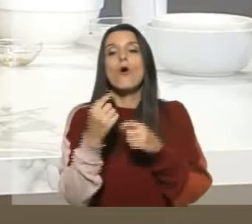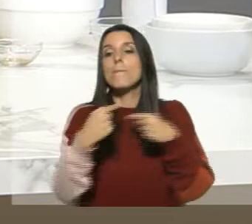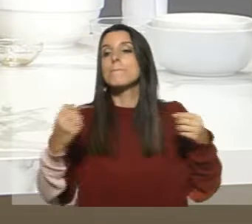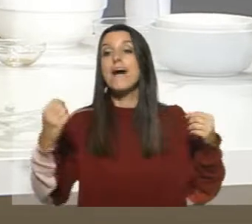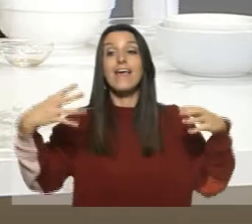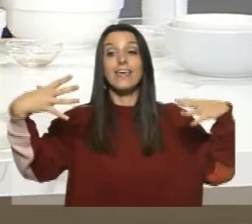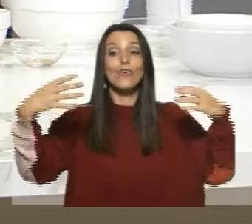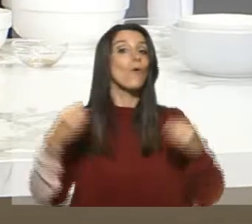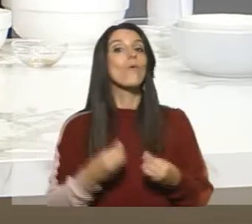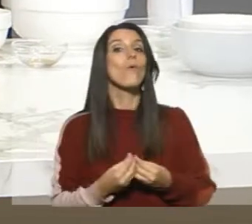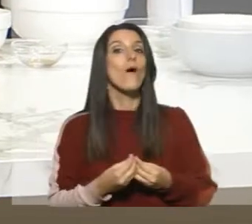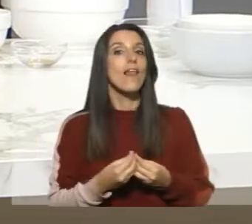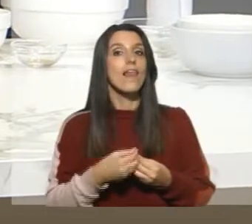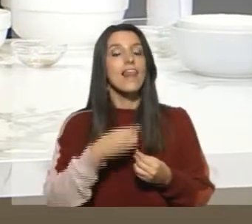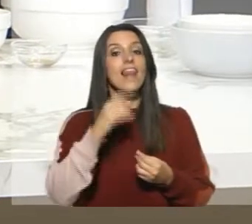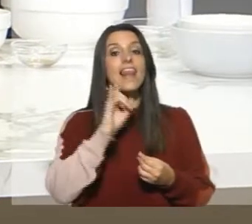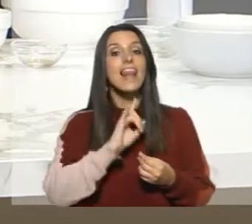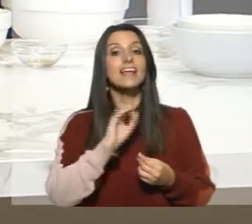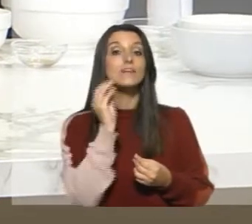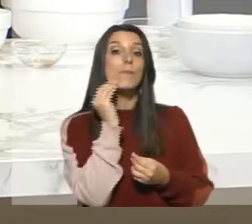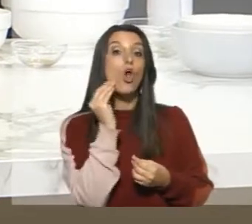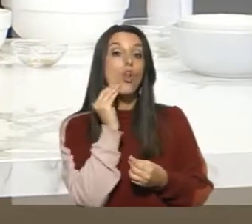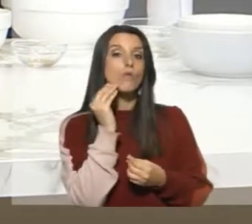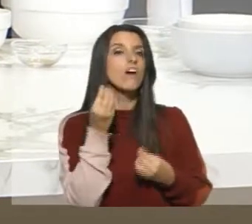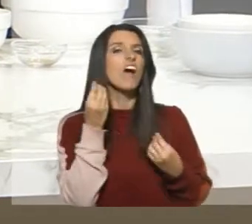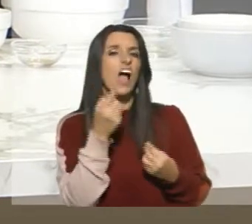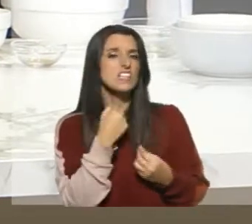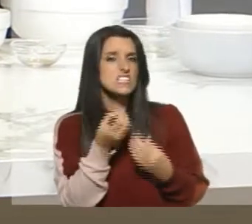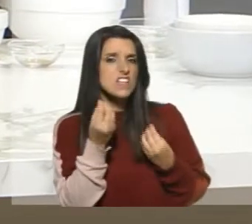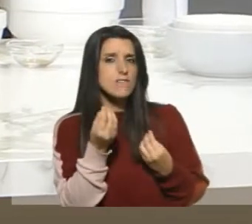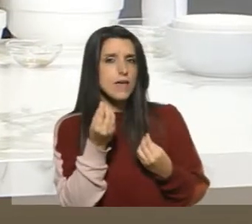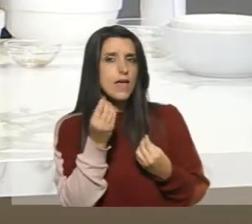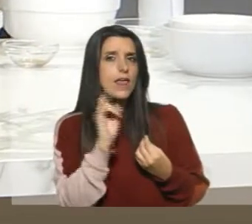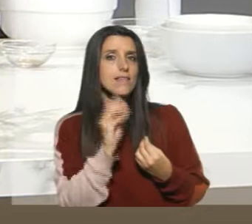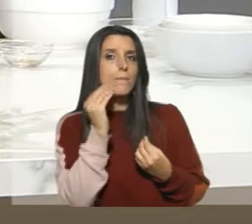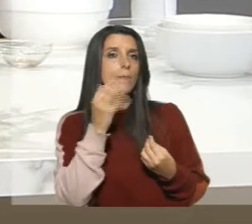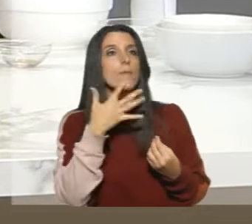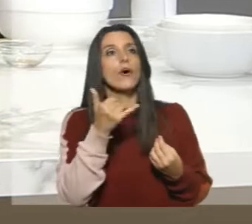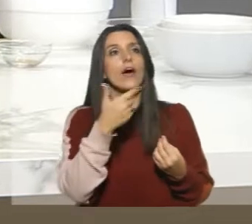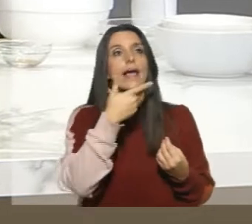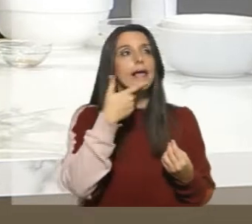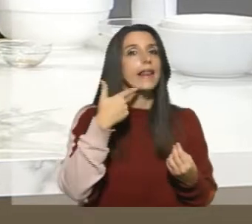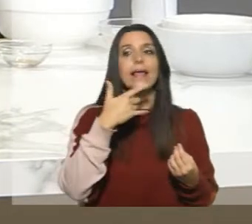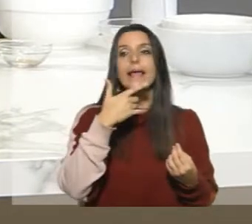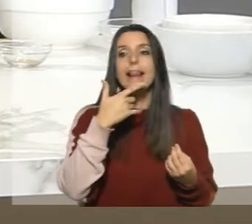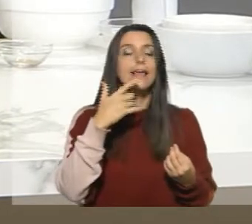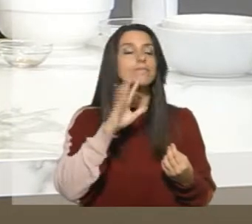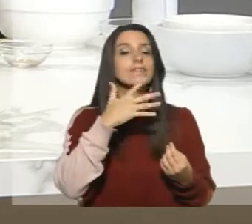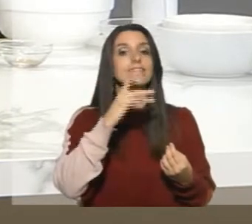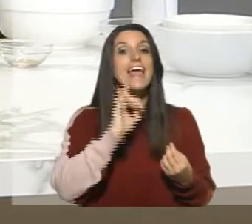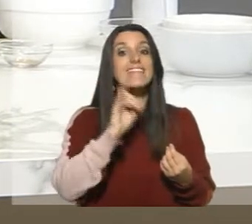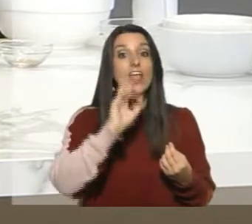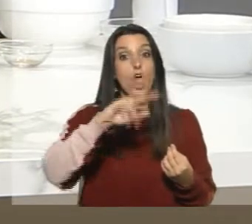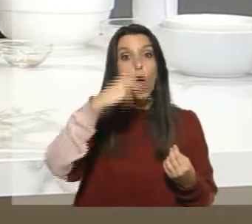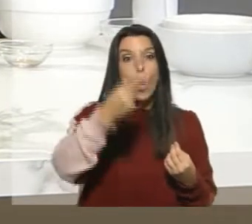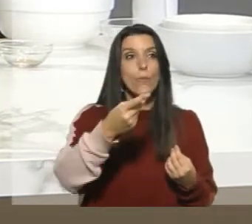sería? Que es la leche en polvo. Ah, ¿para qué te va a servir la leche en polvo? Vos generalmente, si haces crema de leche para hacer un chajá, que por cierto nunca hemos hecho